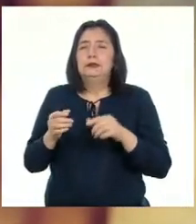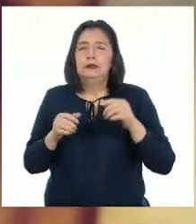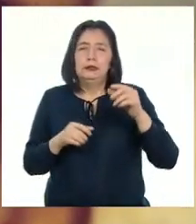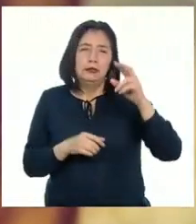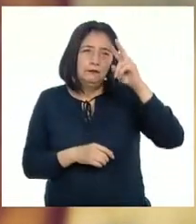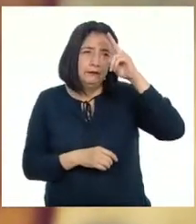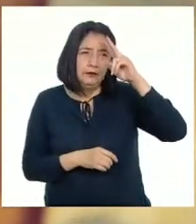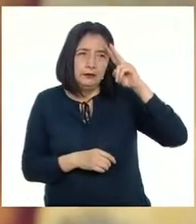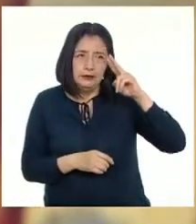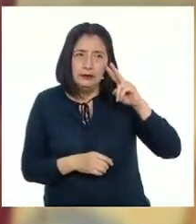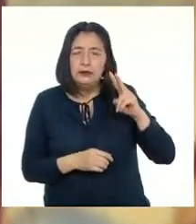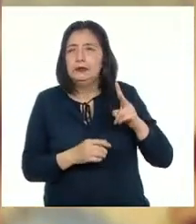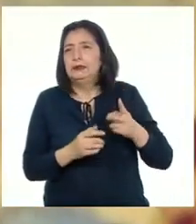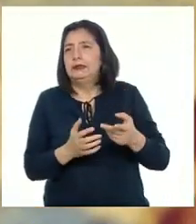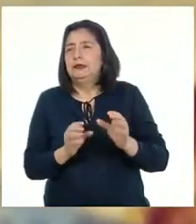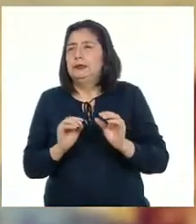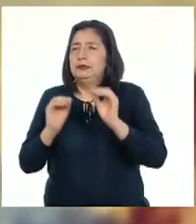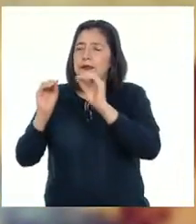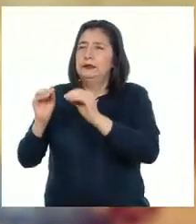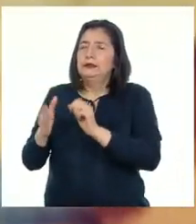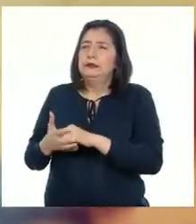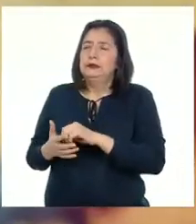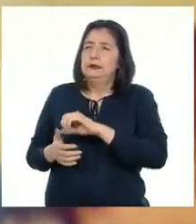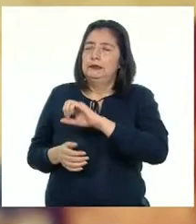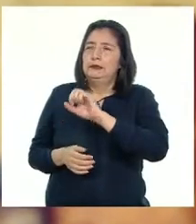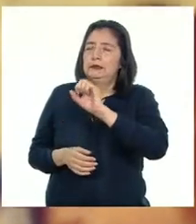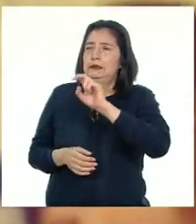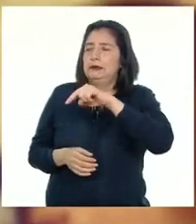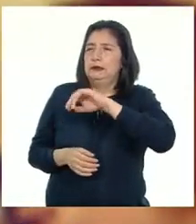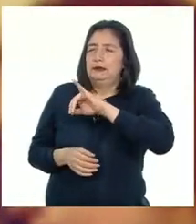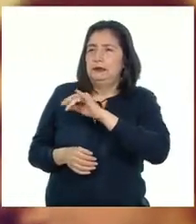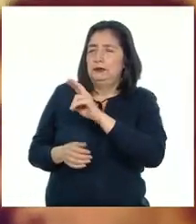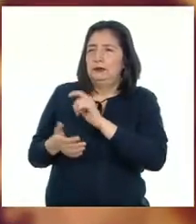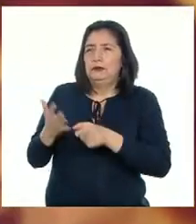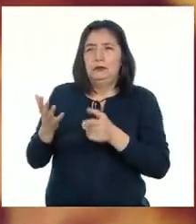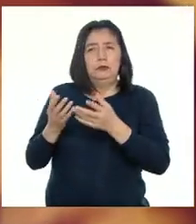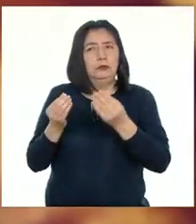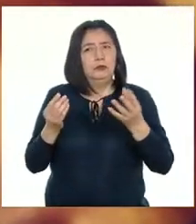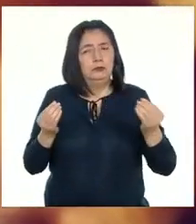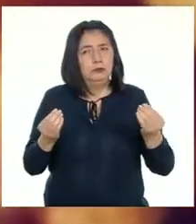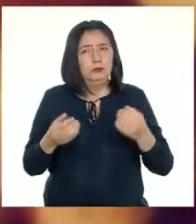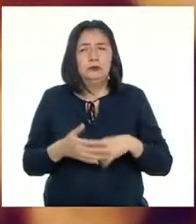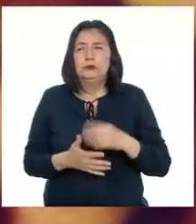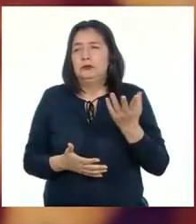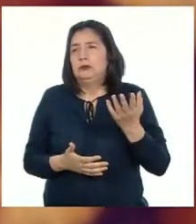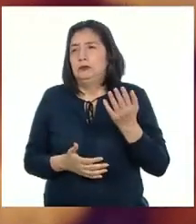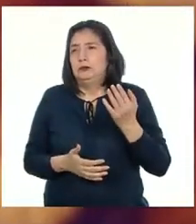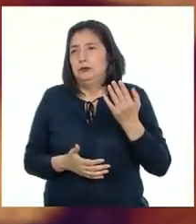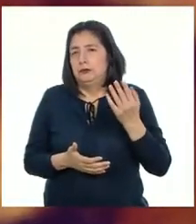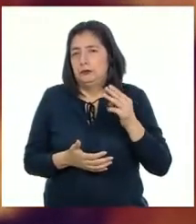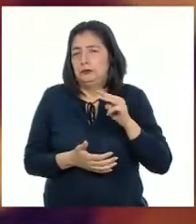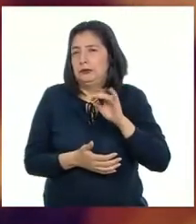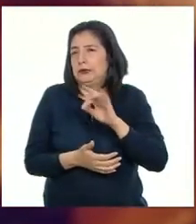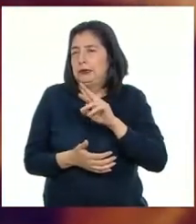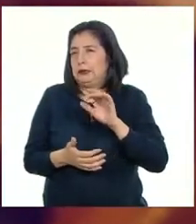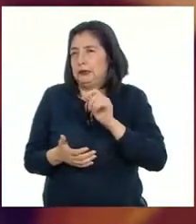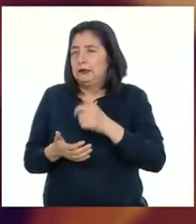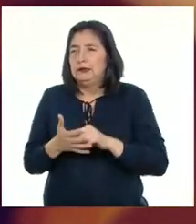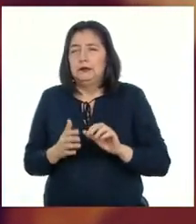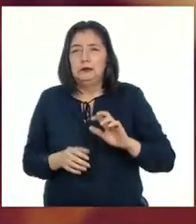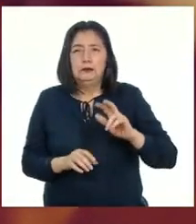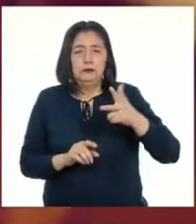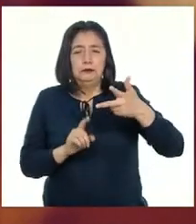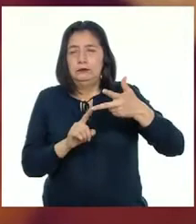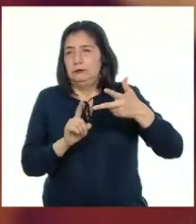Virgen Y de San Juan O para muchos María Magdalena Y un